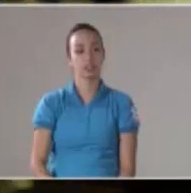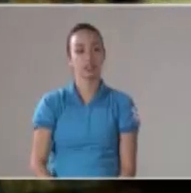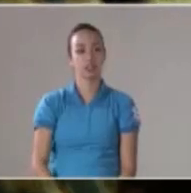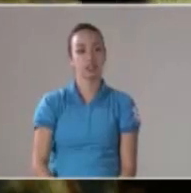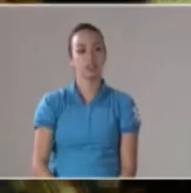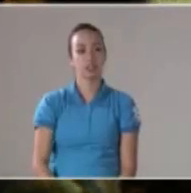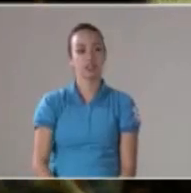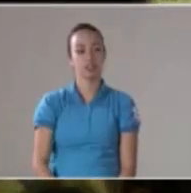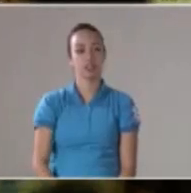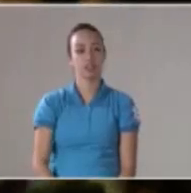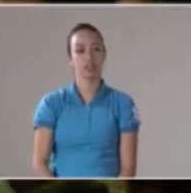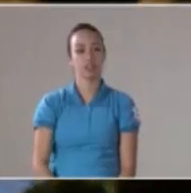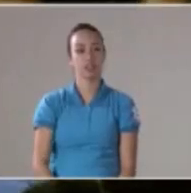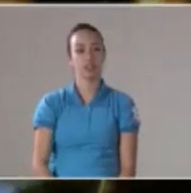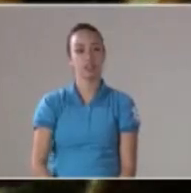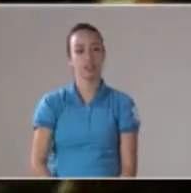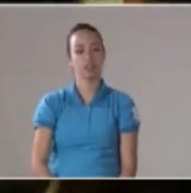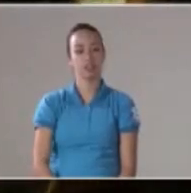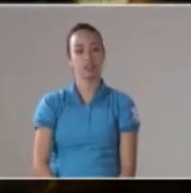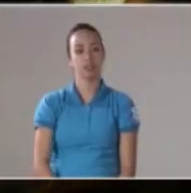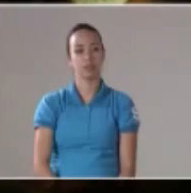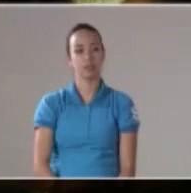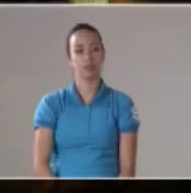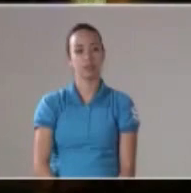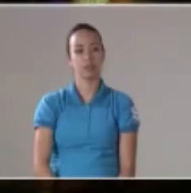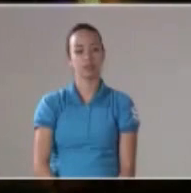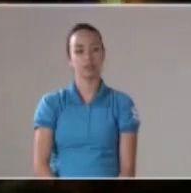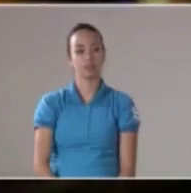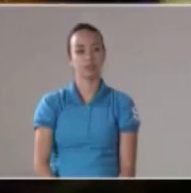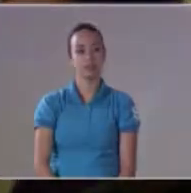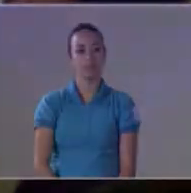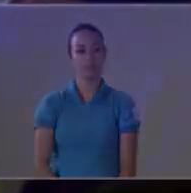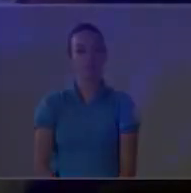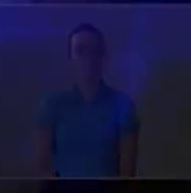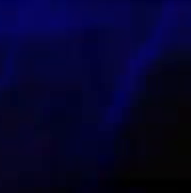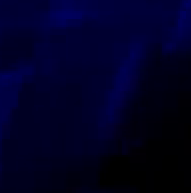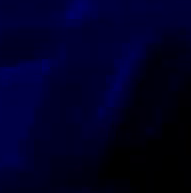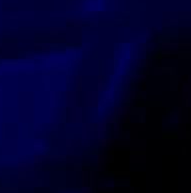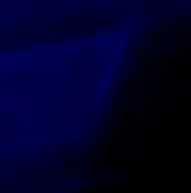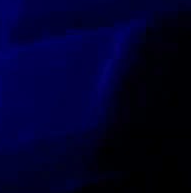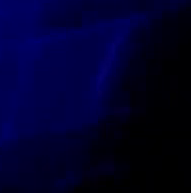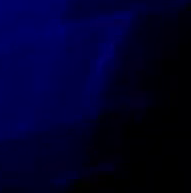hermanos. ¿Qué dice Huehue? Ahí está, bien fría, nevando.